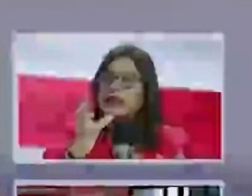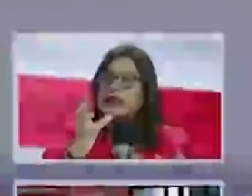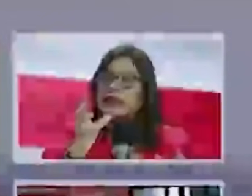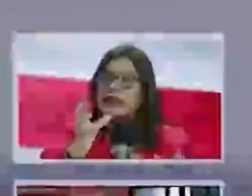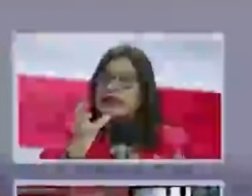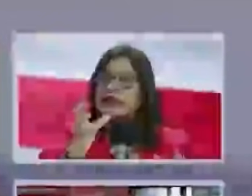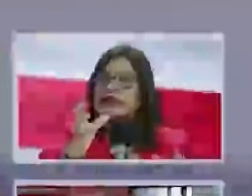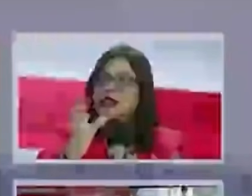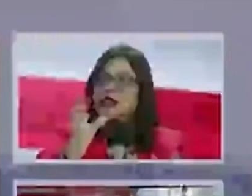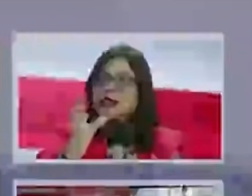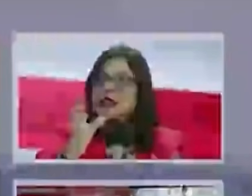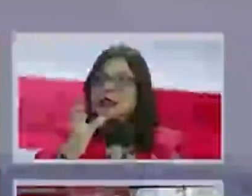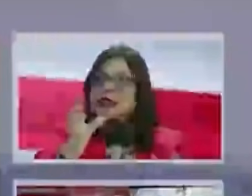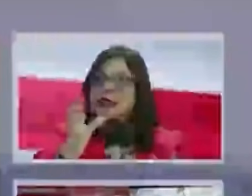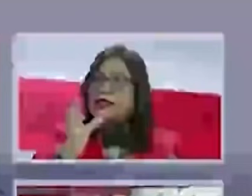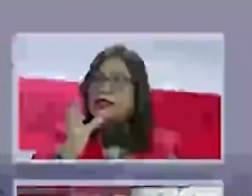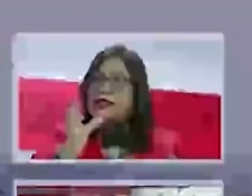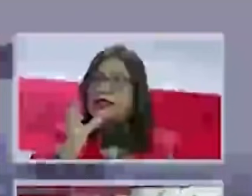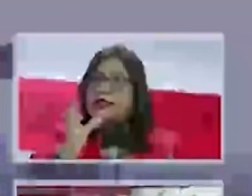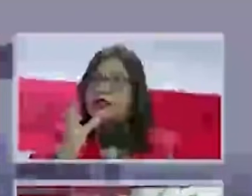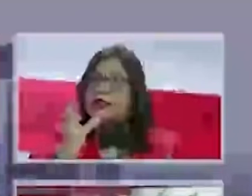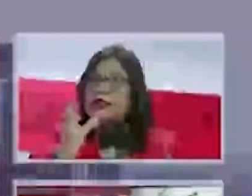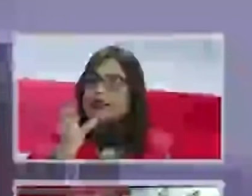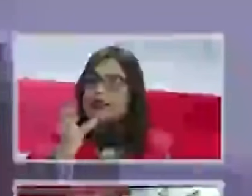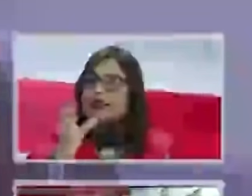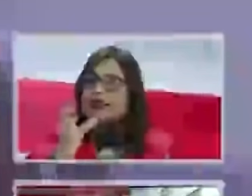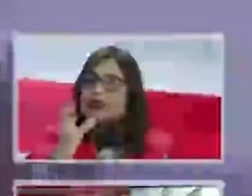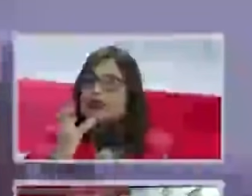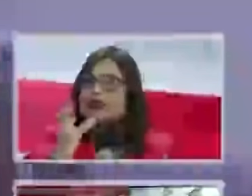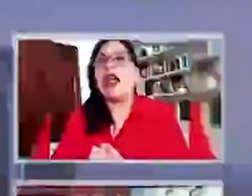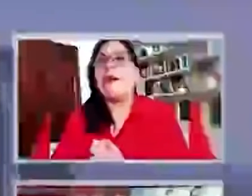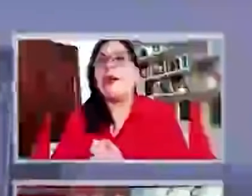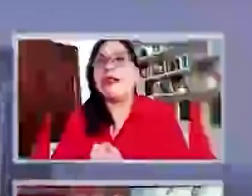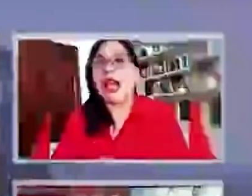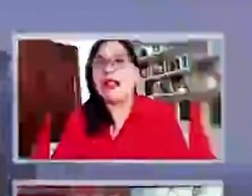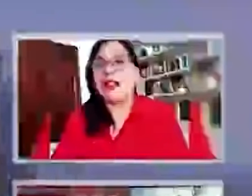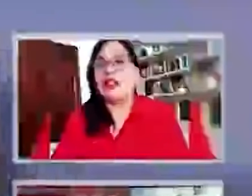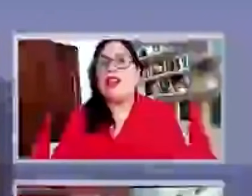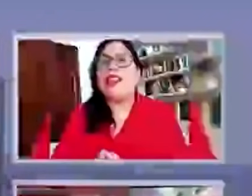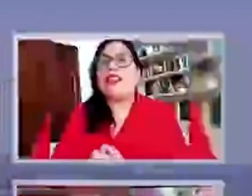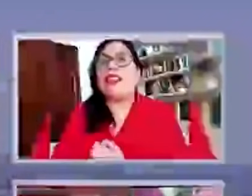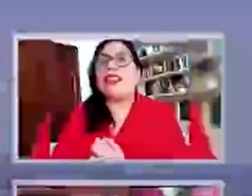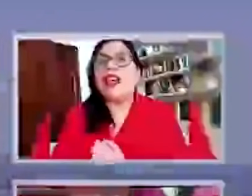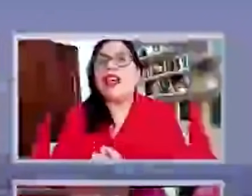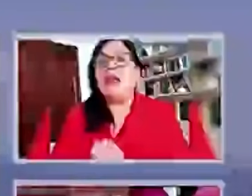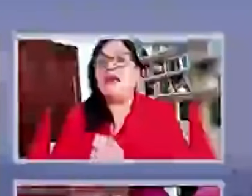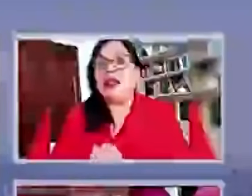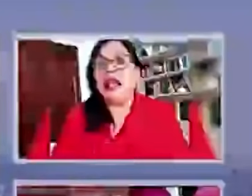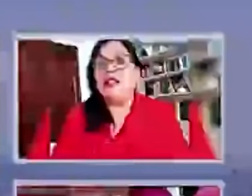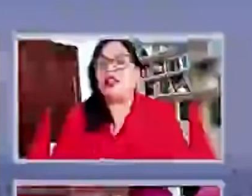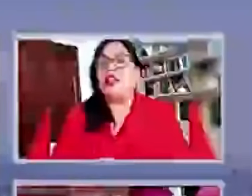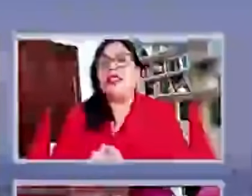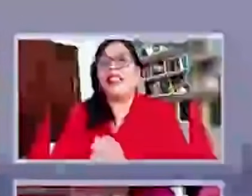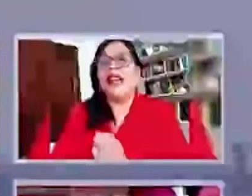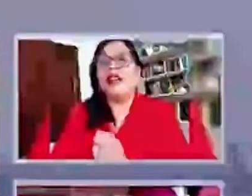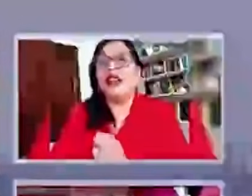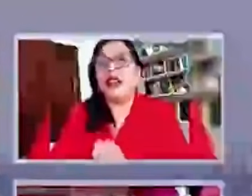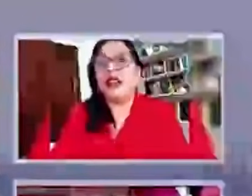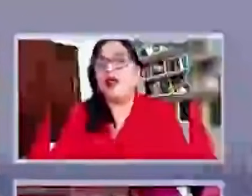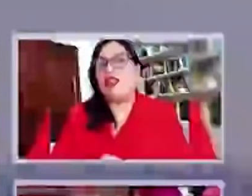corríjame usted si esto es jurídico ficción, derecho ficción o elección ficción.